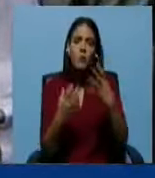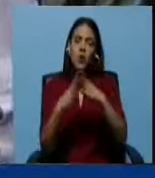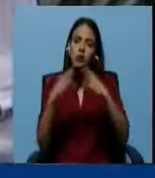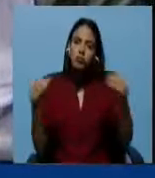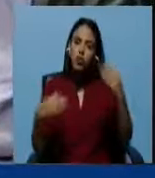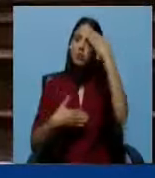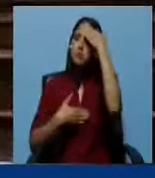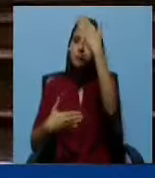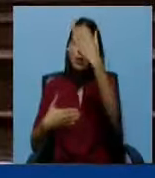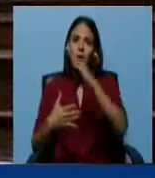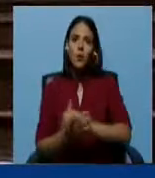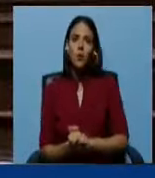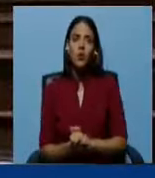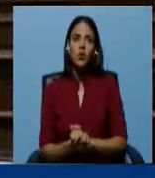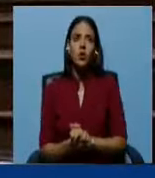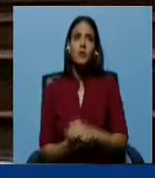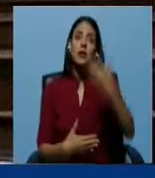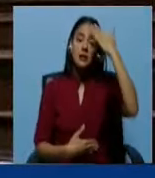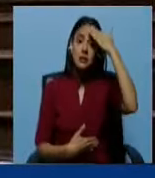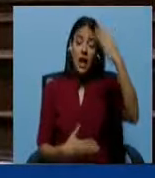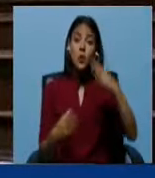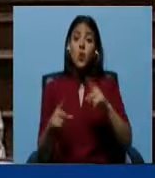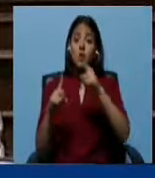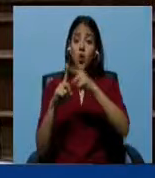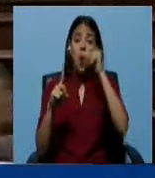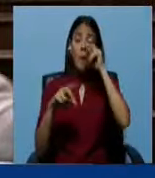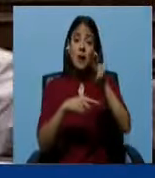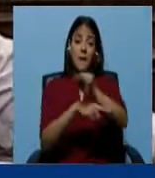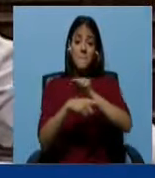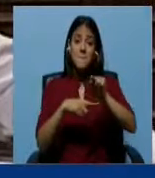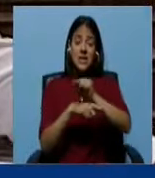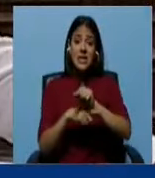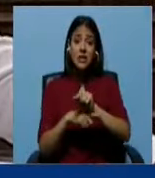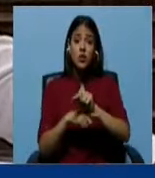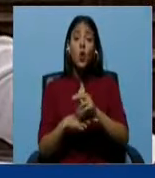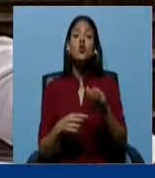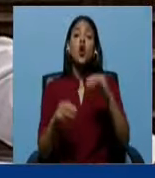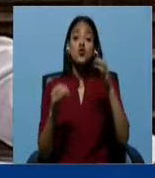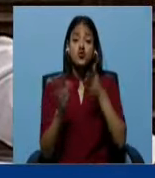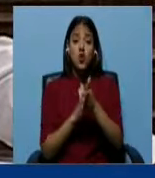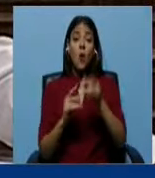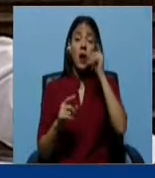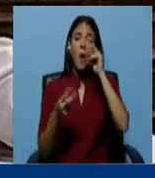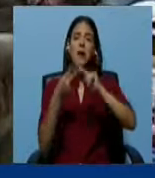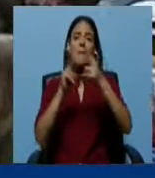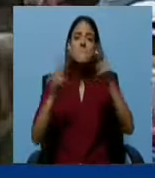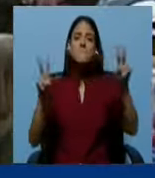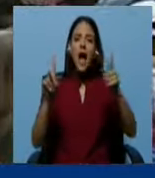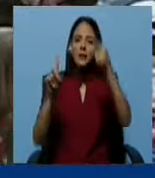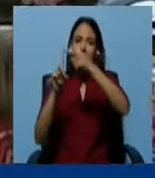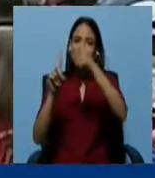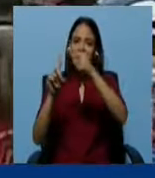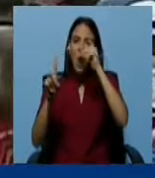saludo al flamante ministro de Interior y Justicia y paz, al hombre de la paz.